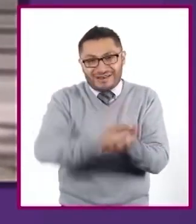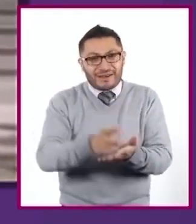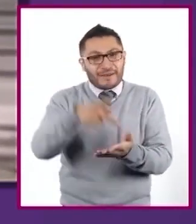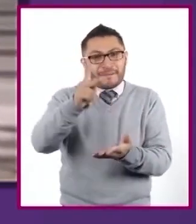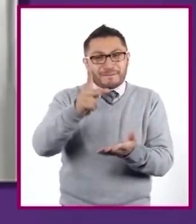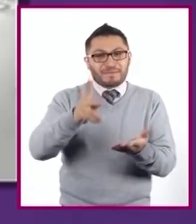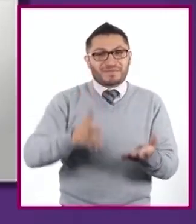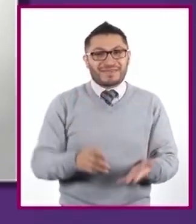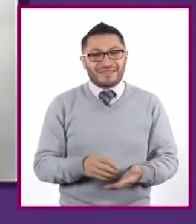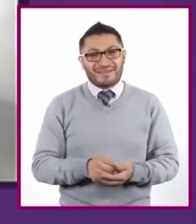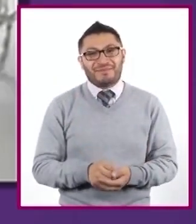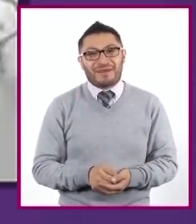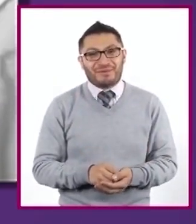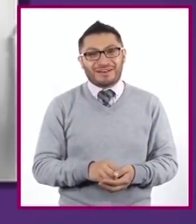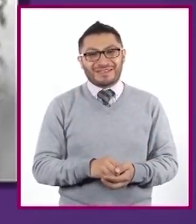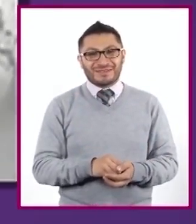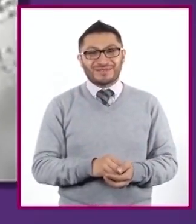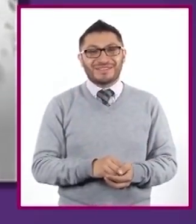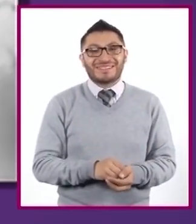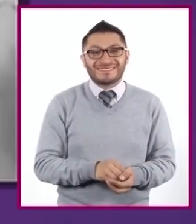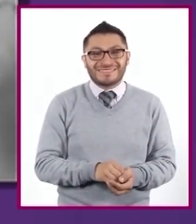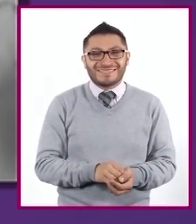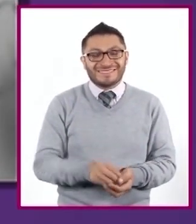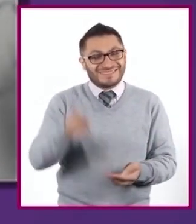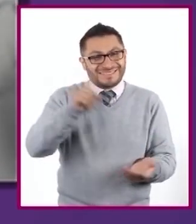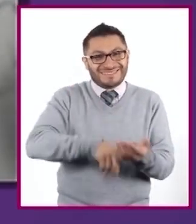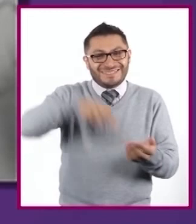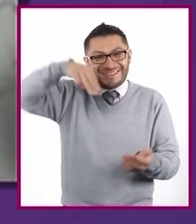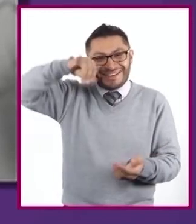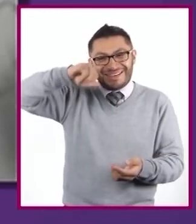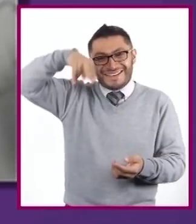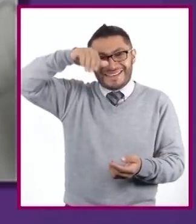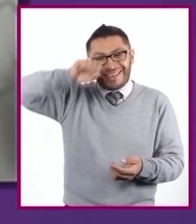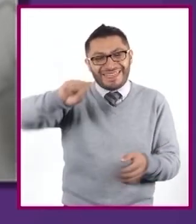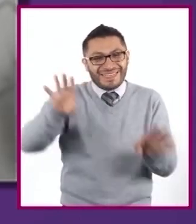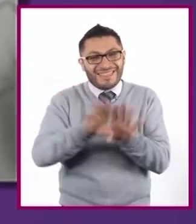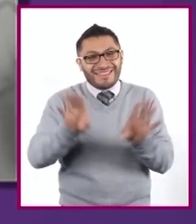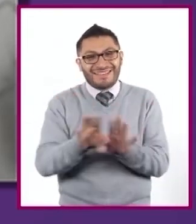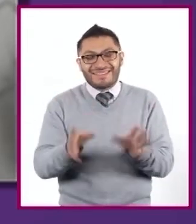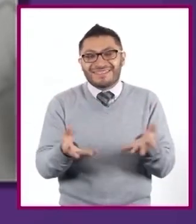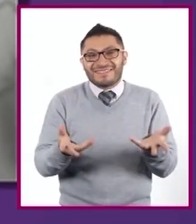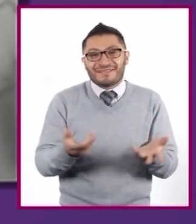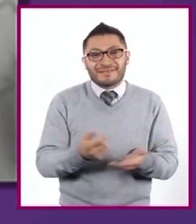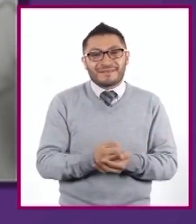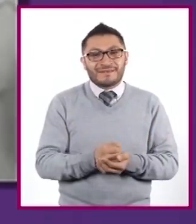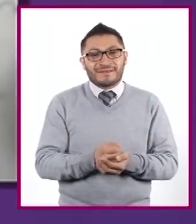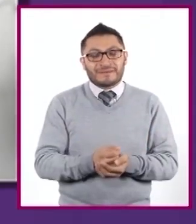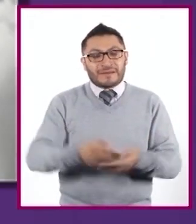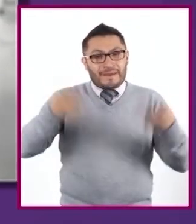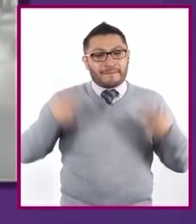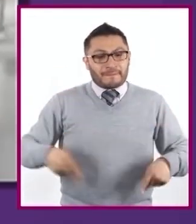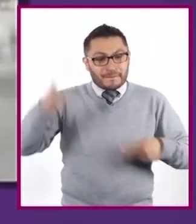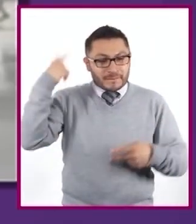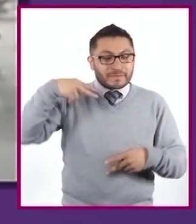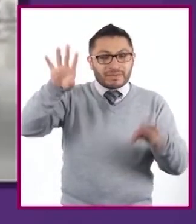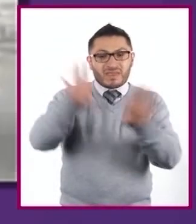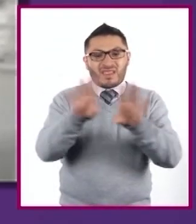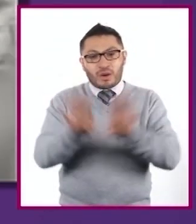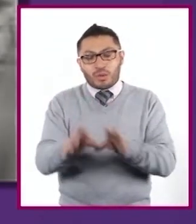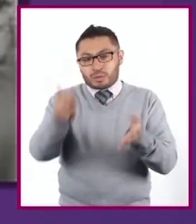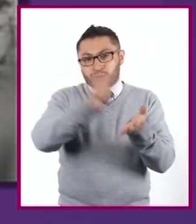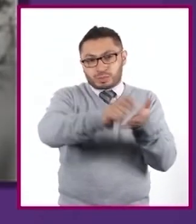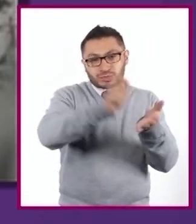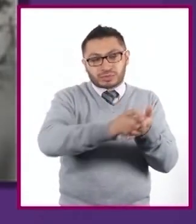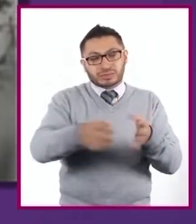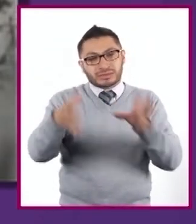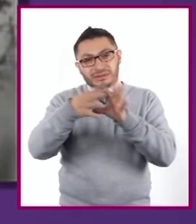fueron ineficientes. En las minas se puede leer unas descripciones de viajeros que describen las